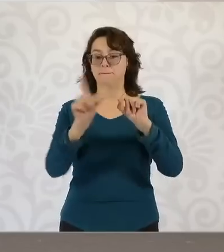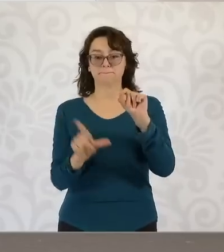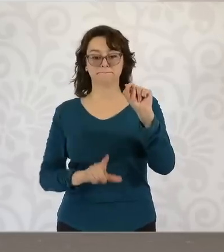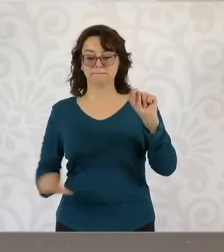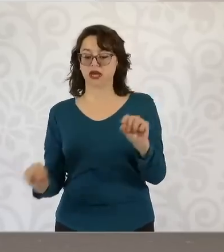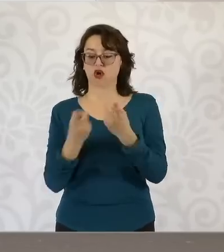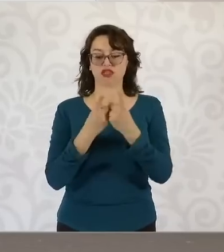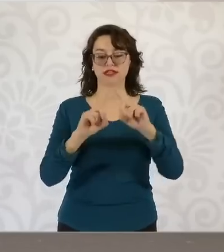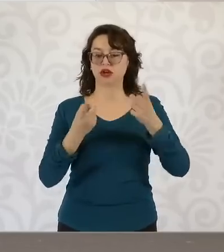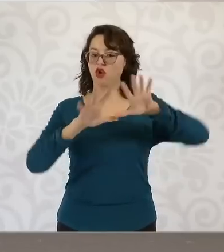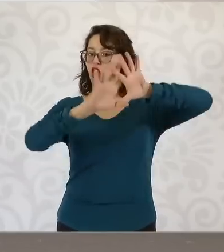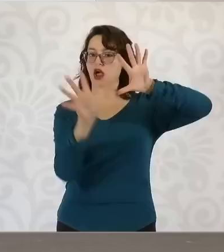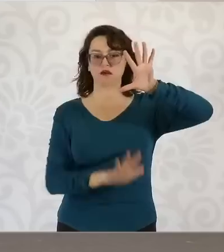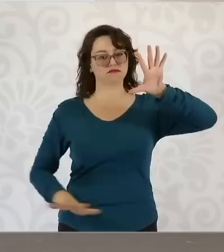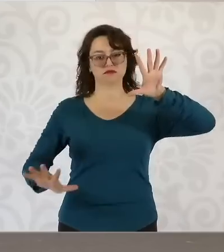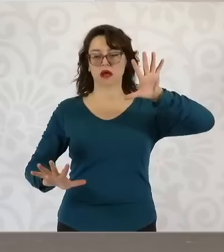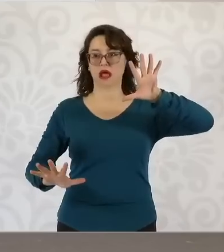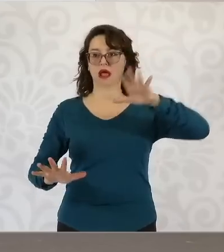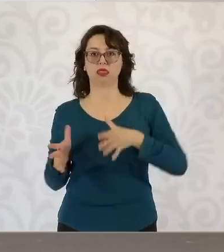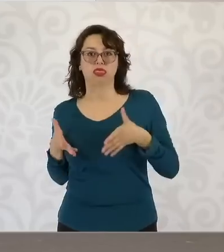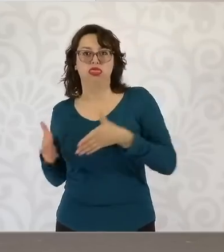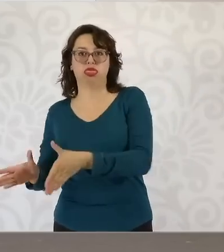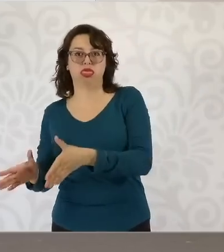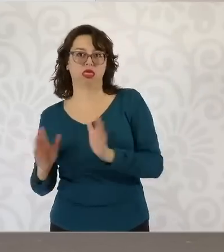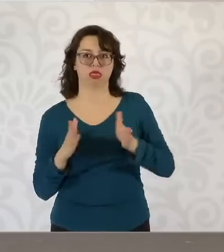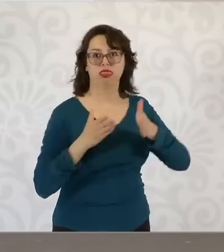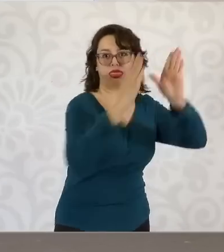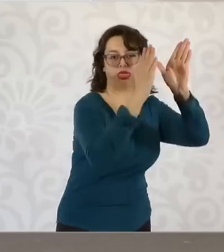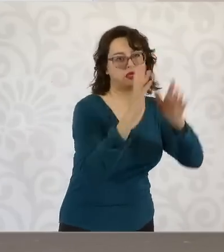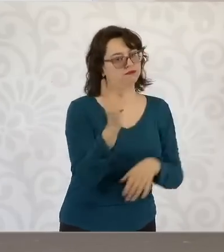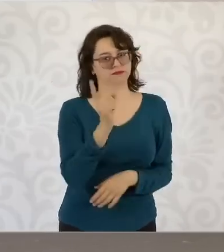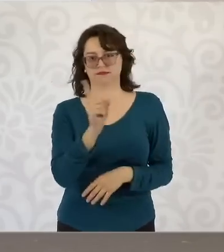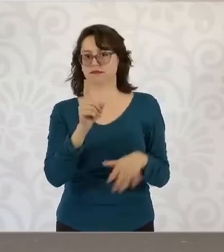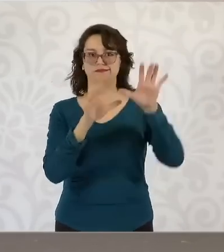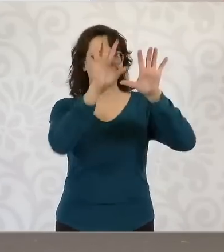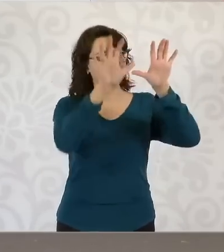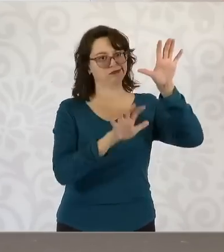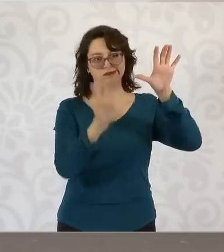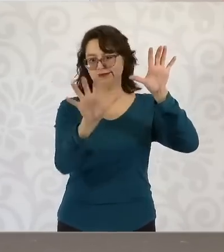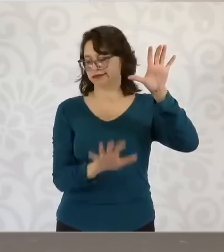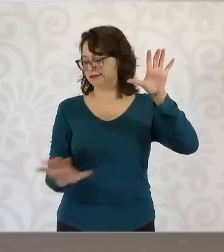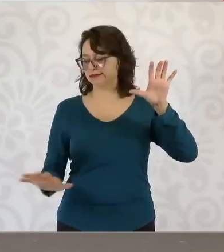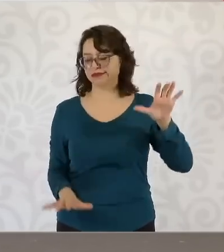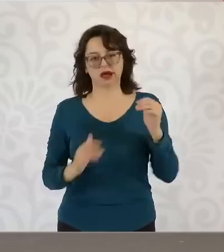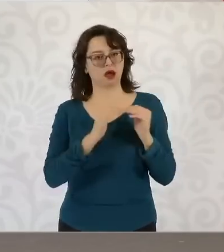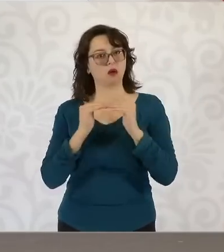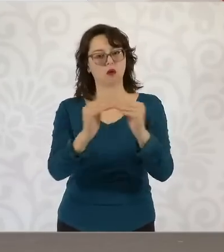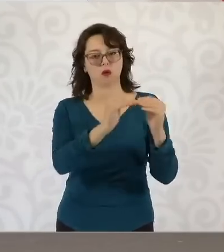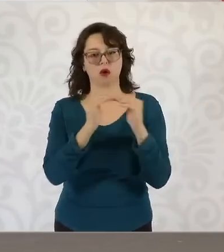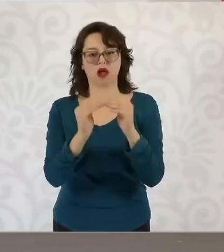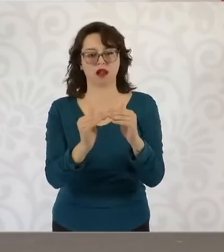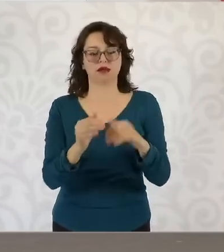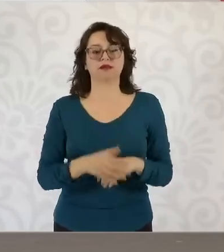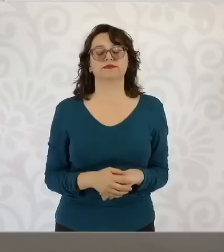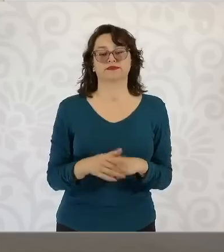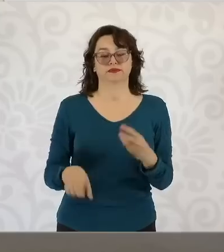y no concentrado solo en algunas regiones. Tiene que ver con vincular procesos productivos y ayudar